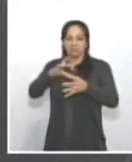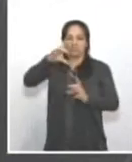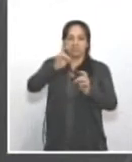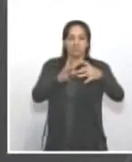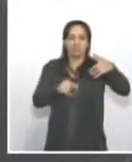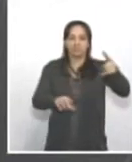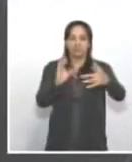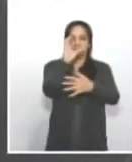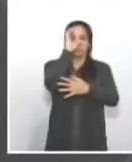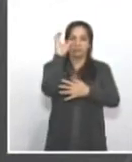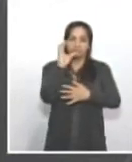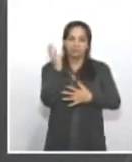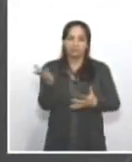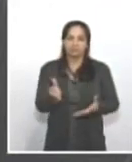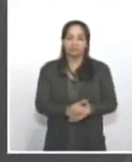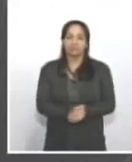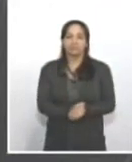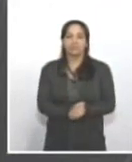en Colombia,